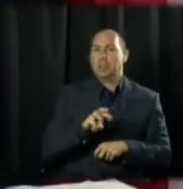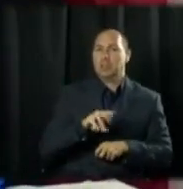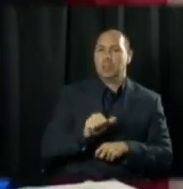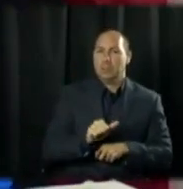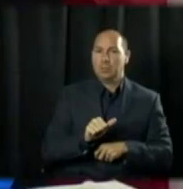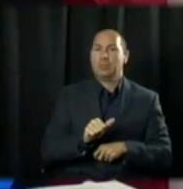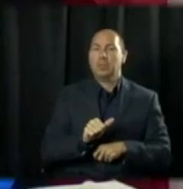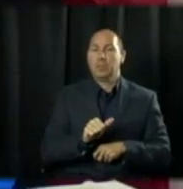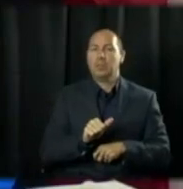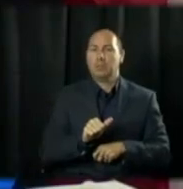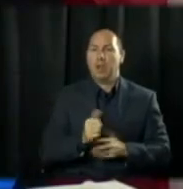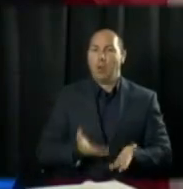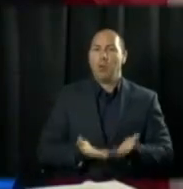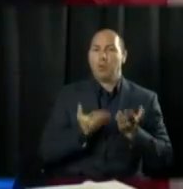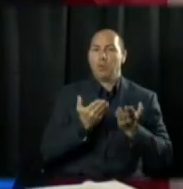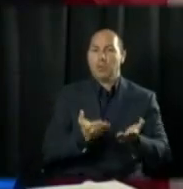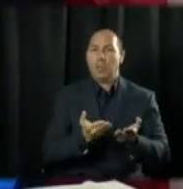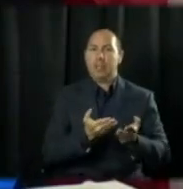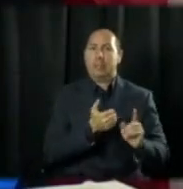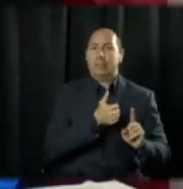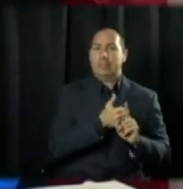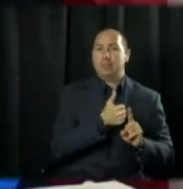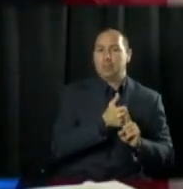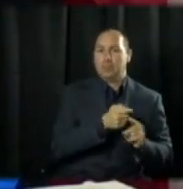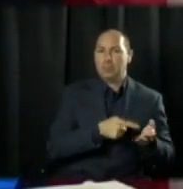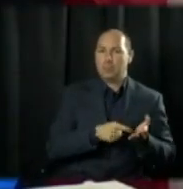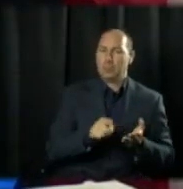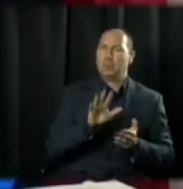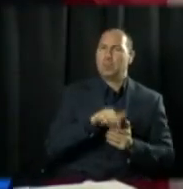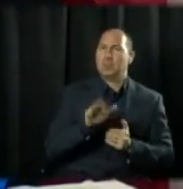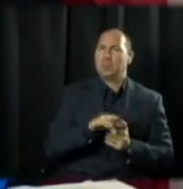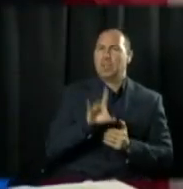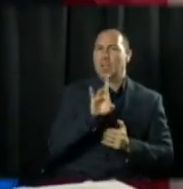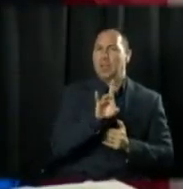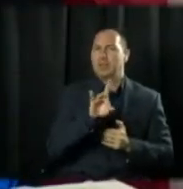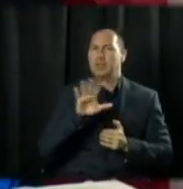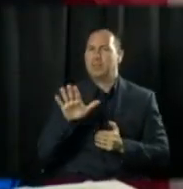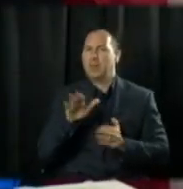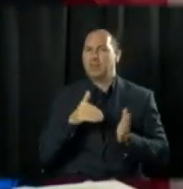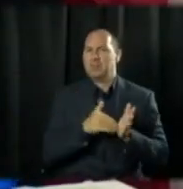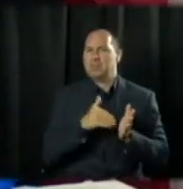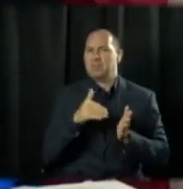por energía eléctrica con el presupuesto de energía eléctrica,